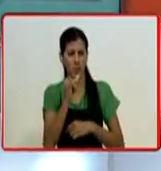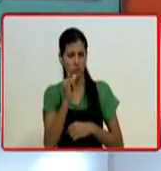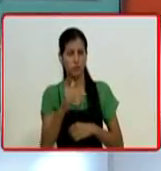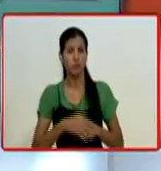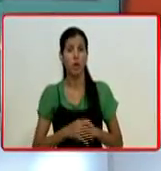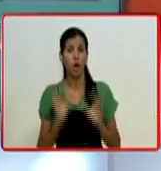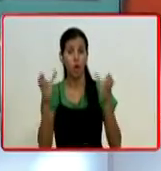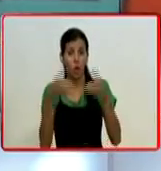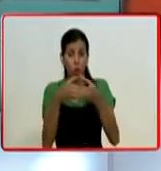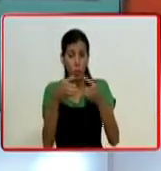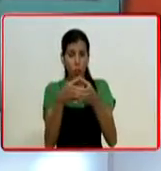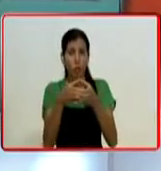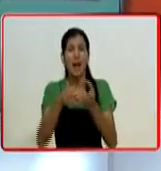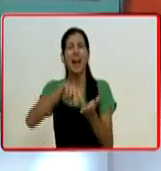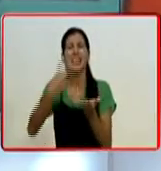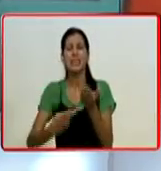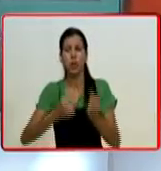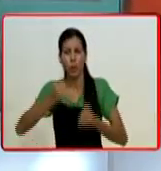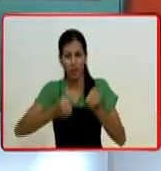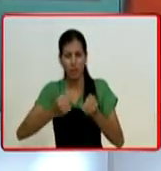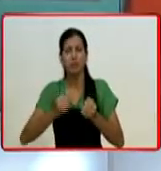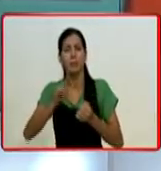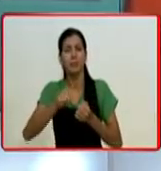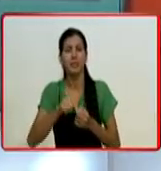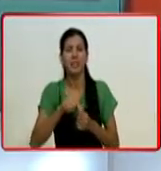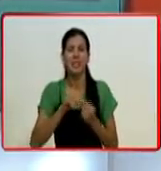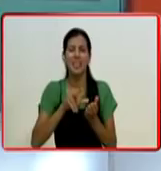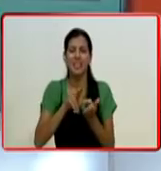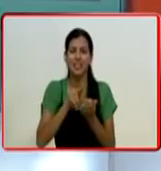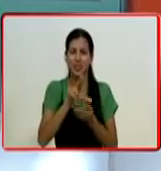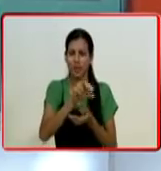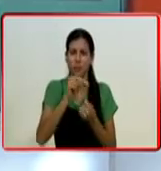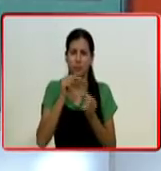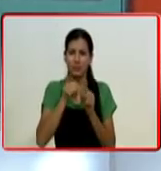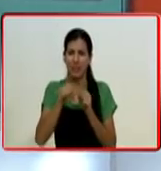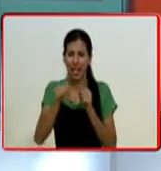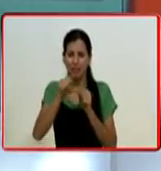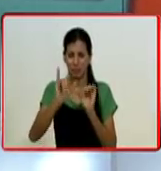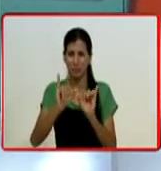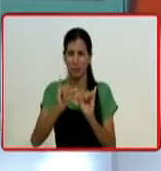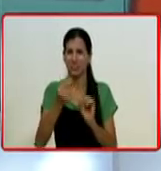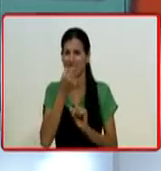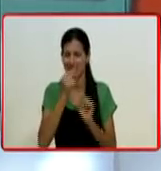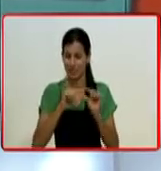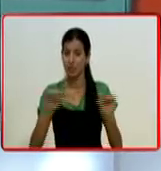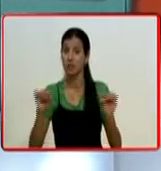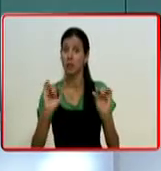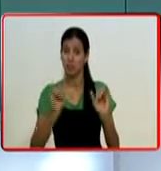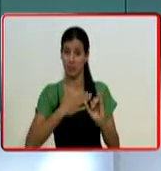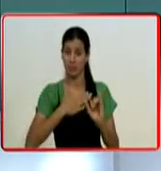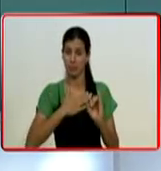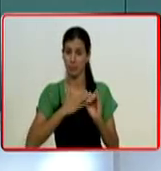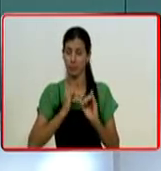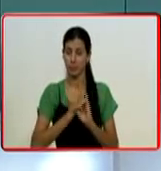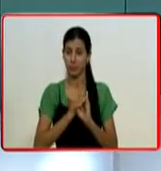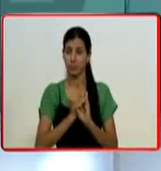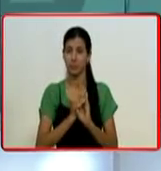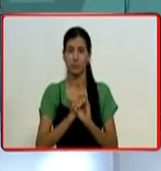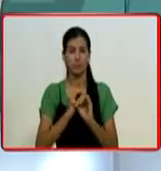Cayendo y Corriendo y de la Iguana.tv, que trabaja las 24 horas al día, hemos individuado.